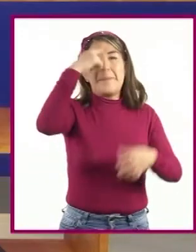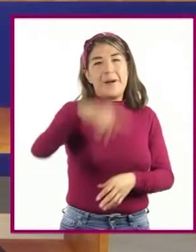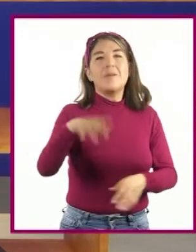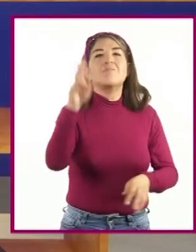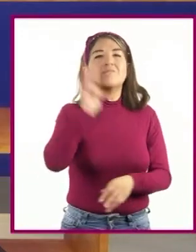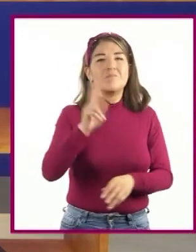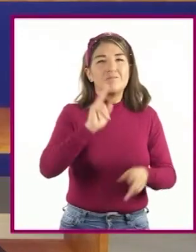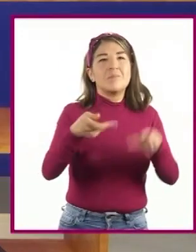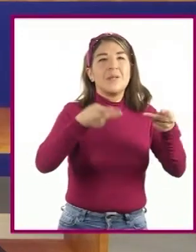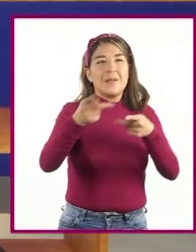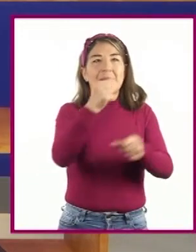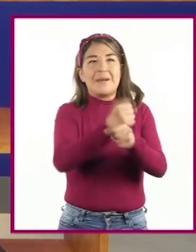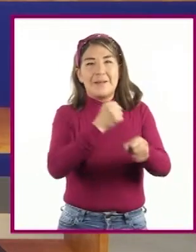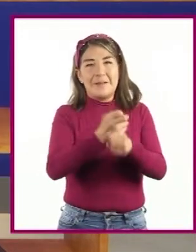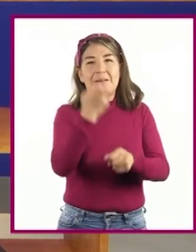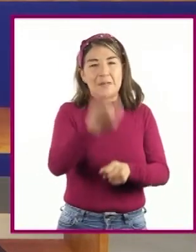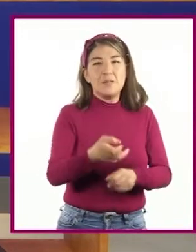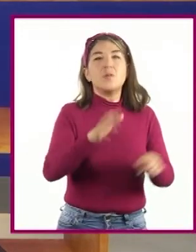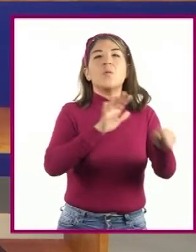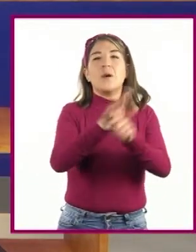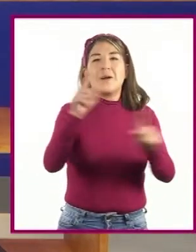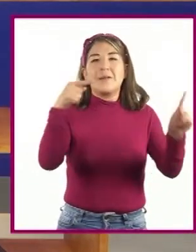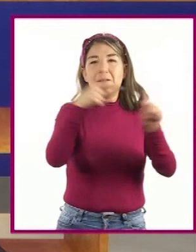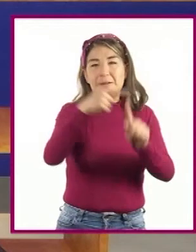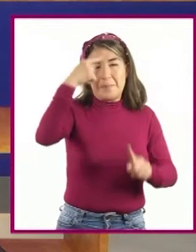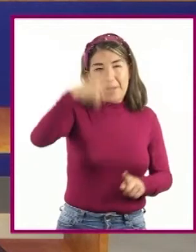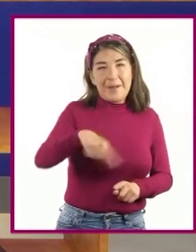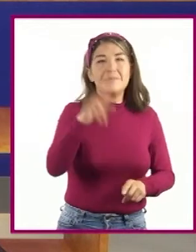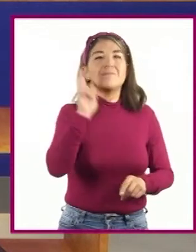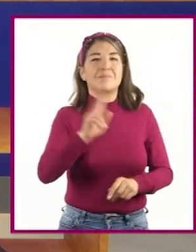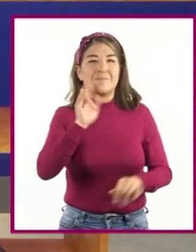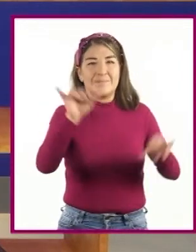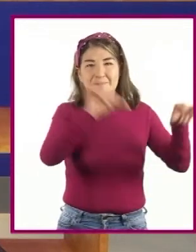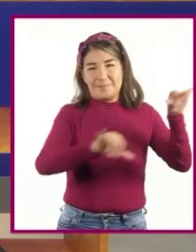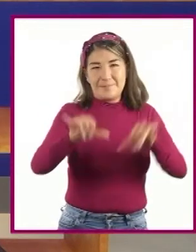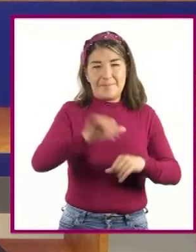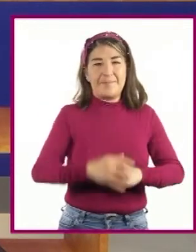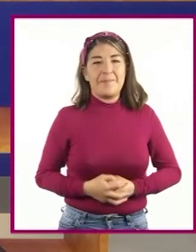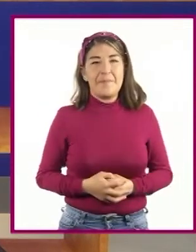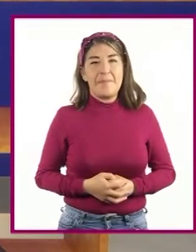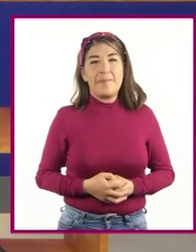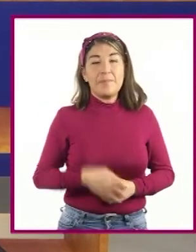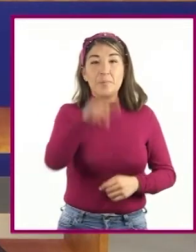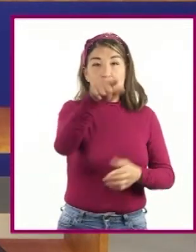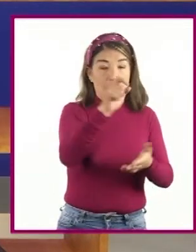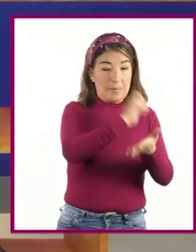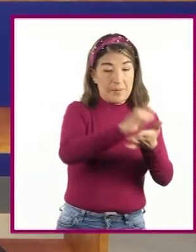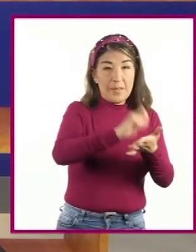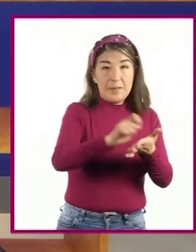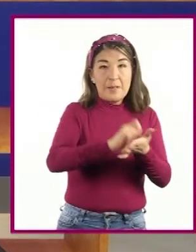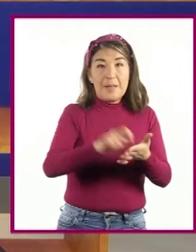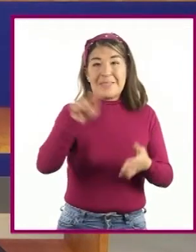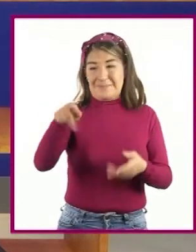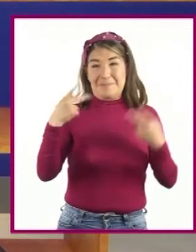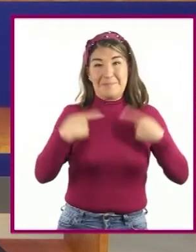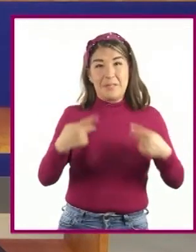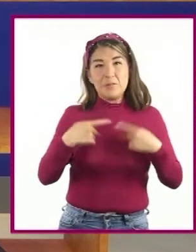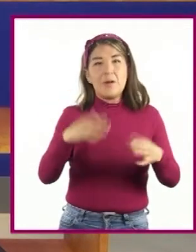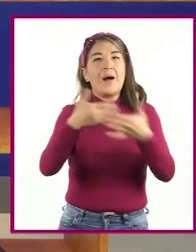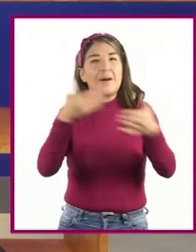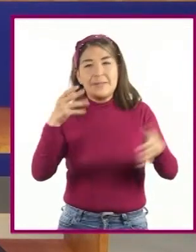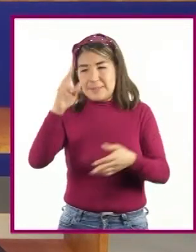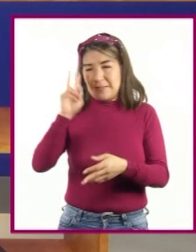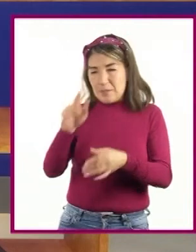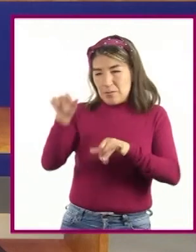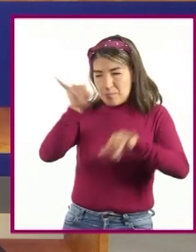laboratorio donde se señalan los pasos para efectuar el experimento, las notas que los participantes fueron tomando